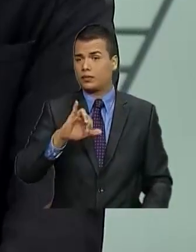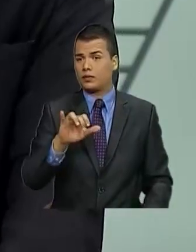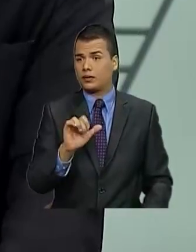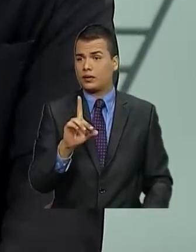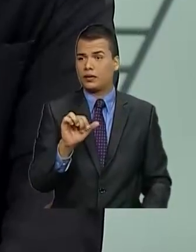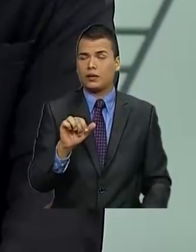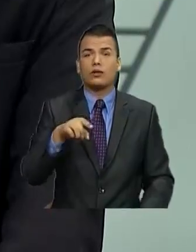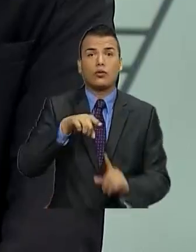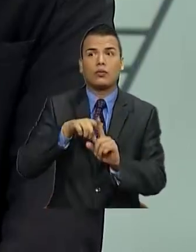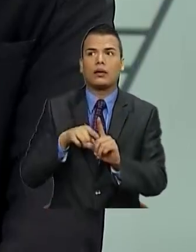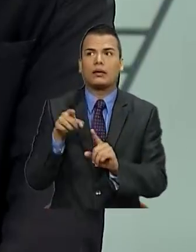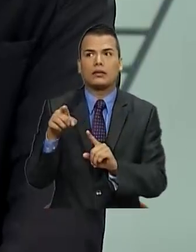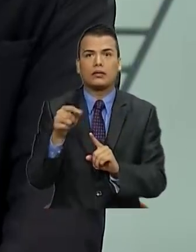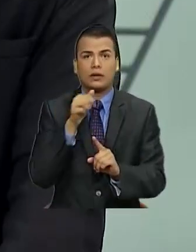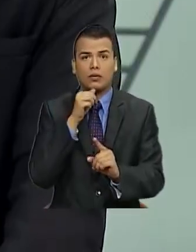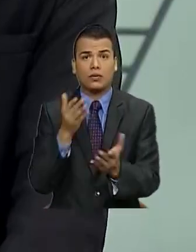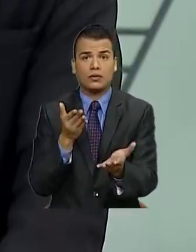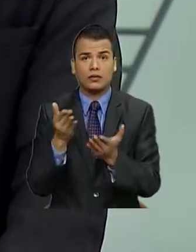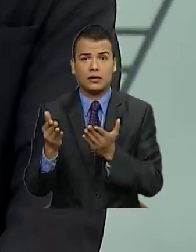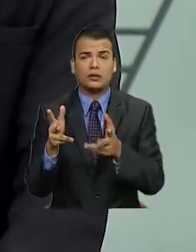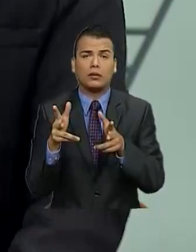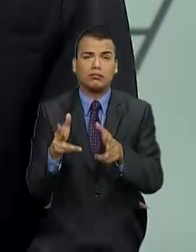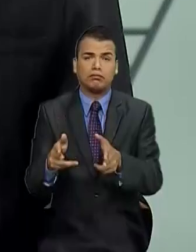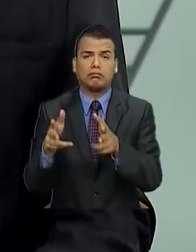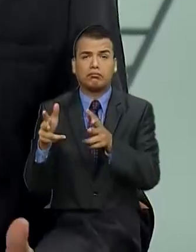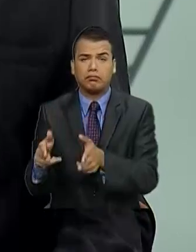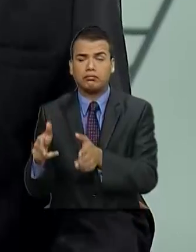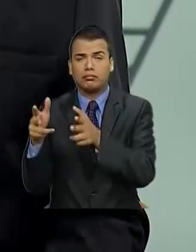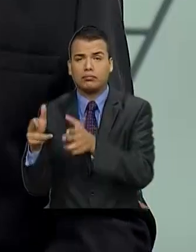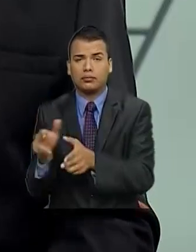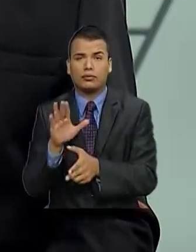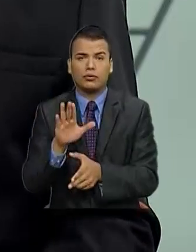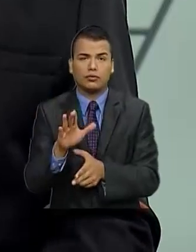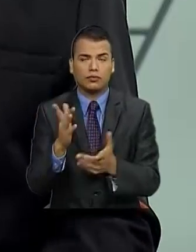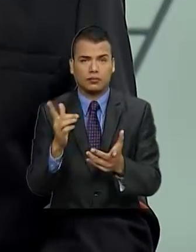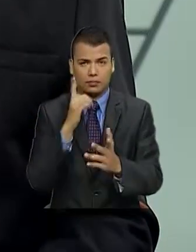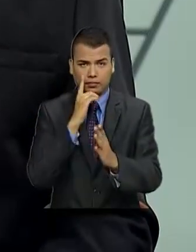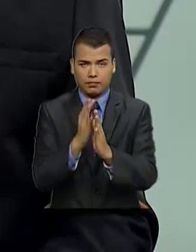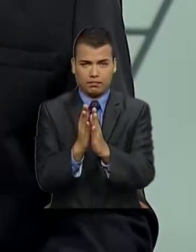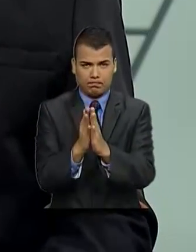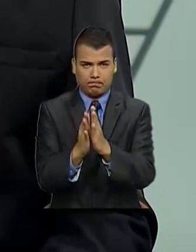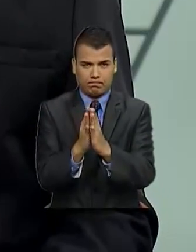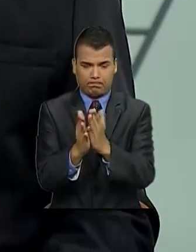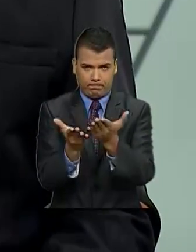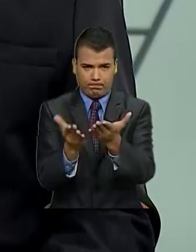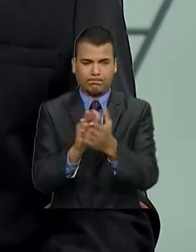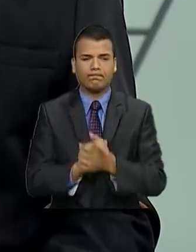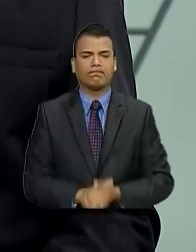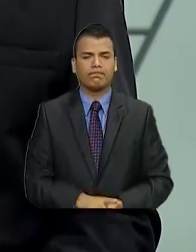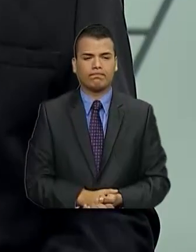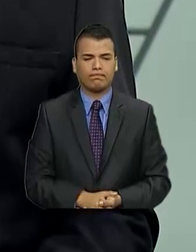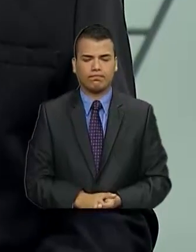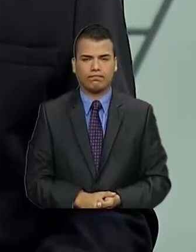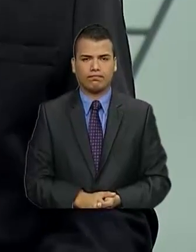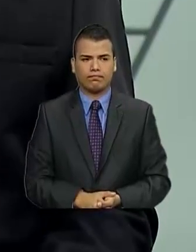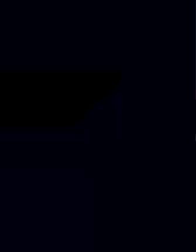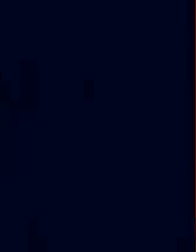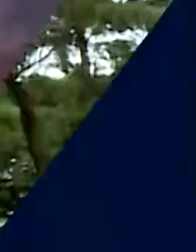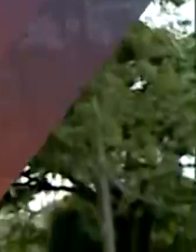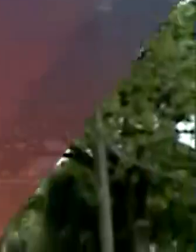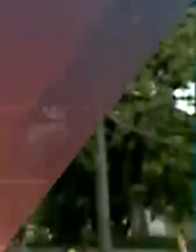tienen servicio de agua potable de manera constante. Con toda la información está el periodista de Telepacífico Noticias, Gustavo Andrés